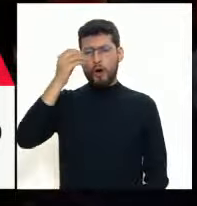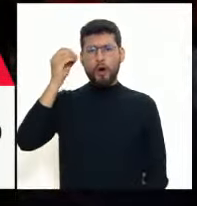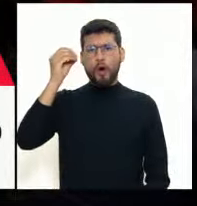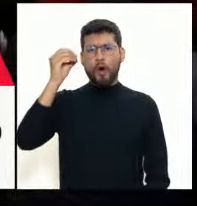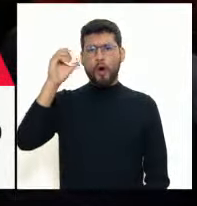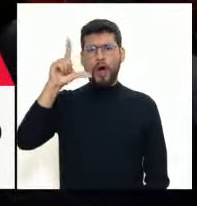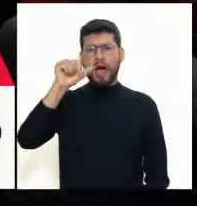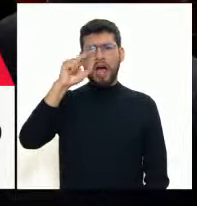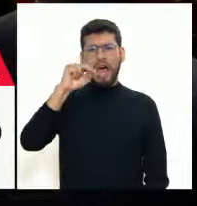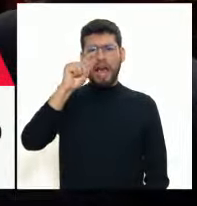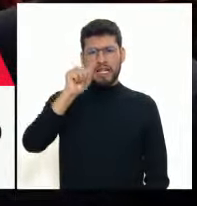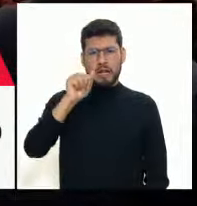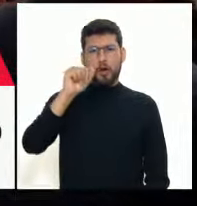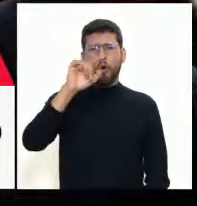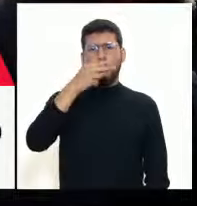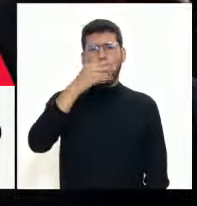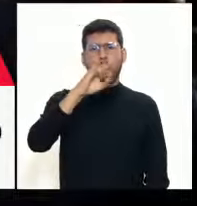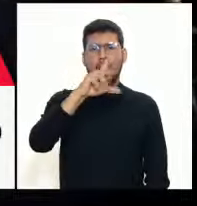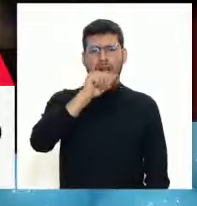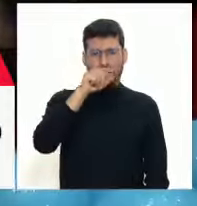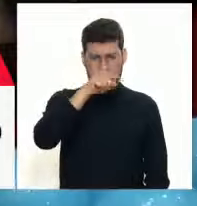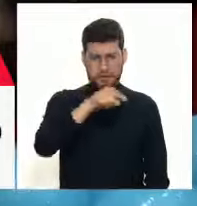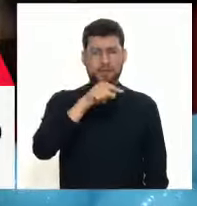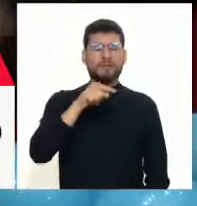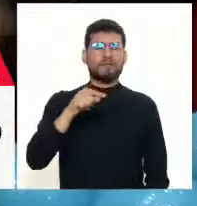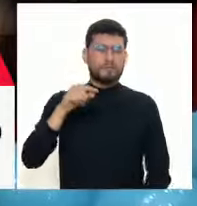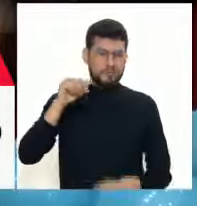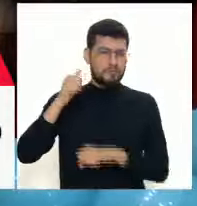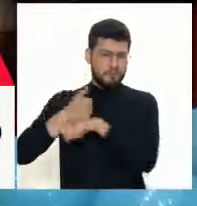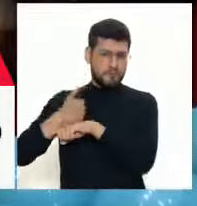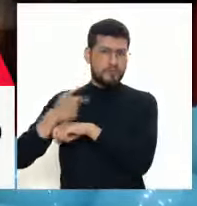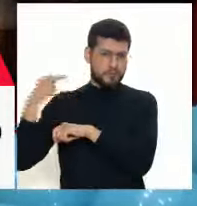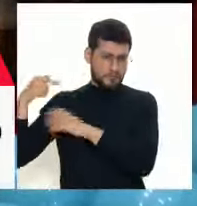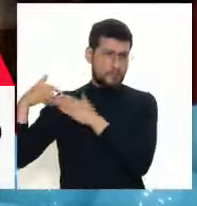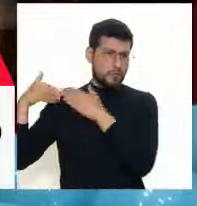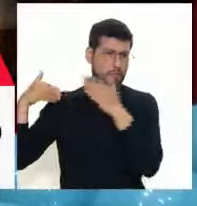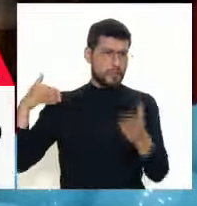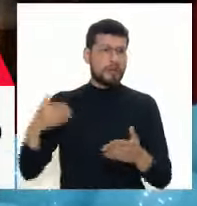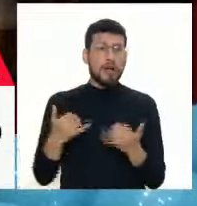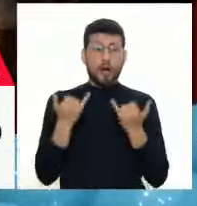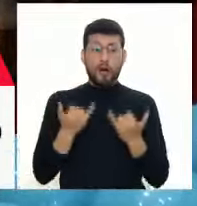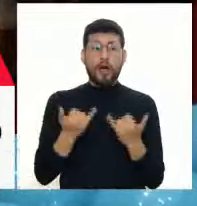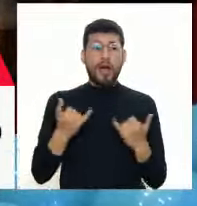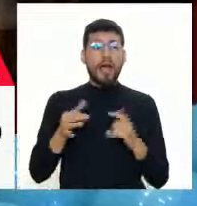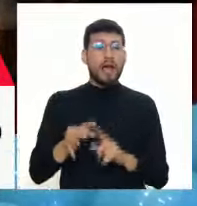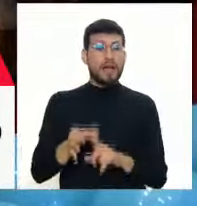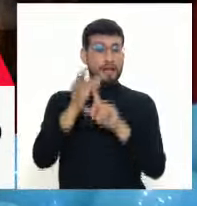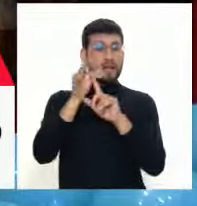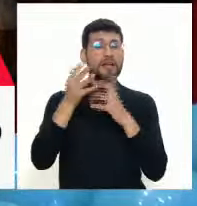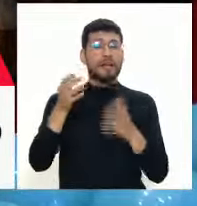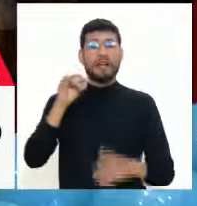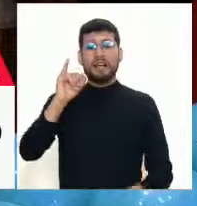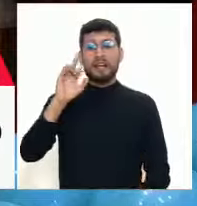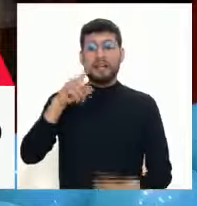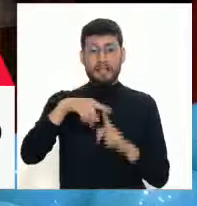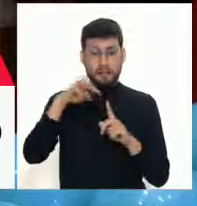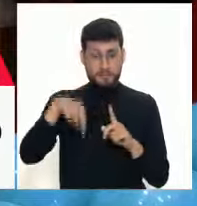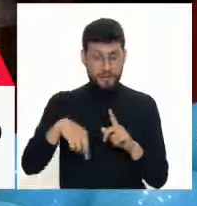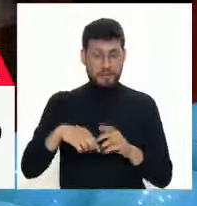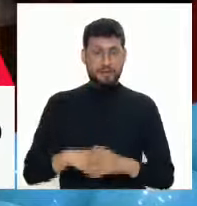Ollanta Humala. Así que hoy es un día muy especial para la familia del